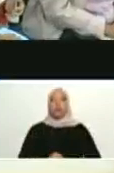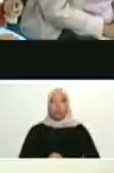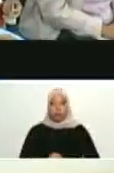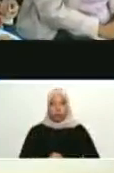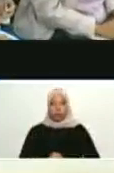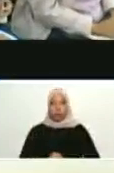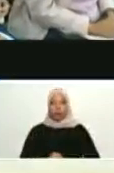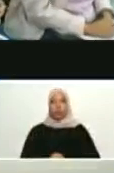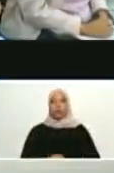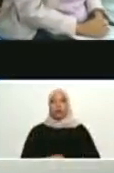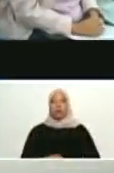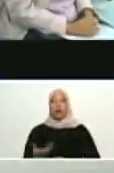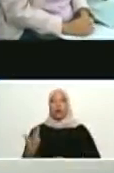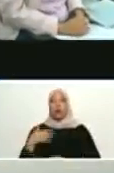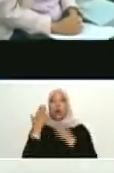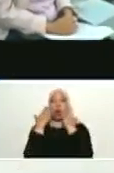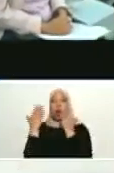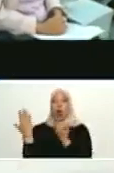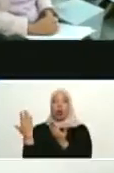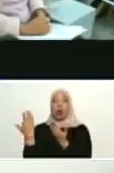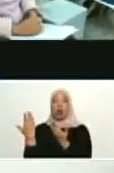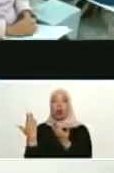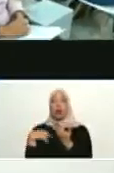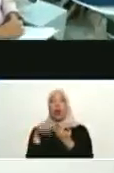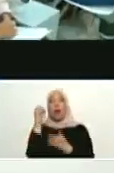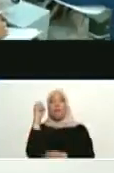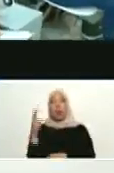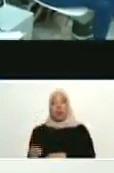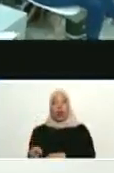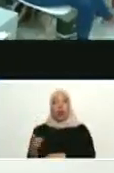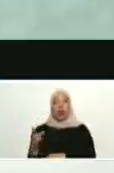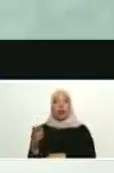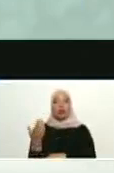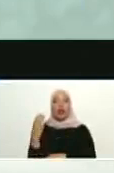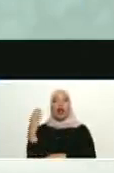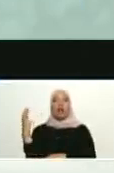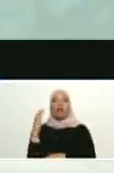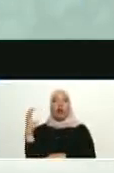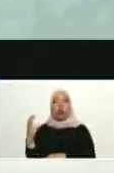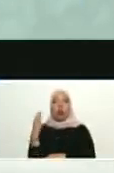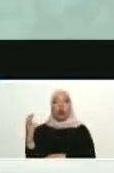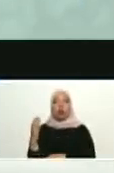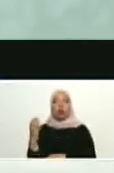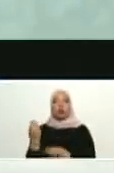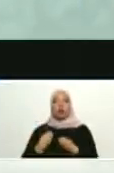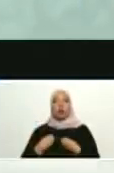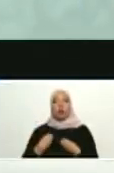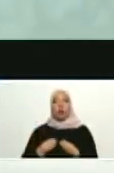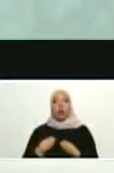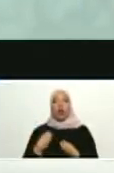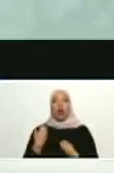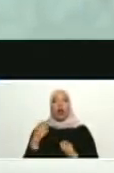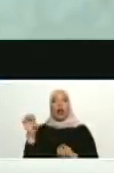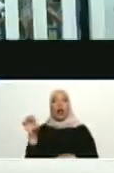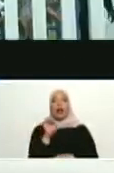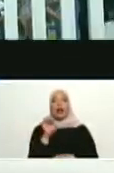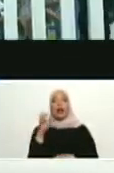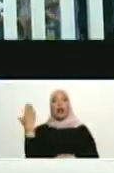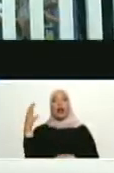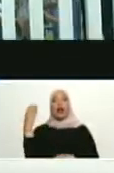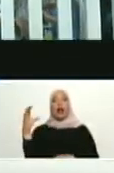Avanzando y en victoria, Pepe Rangel, desde la California, allá en el este de la ciudad capital.